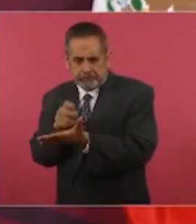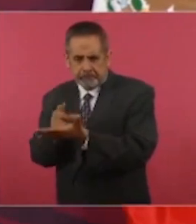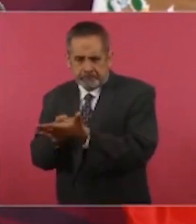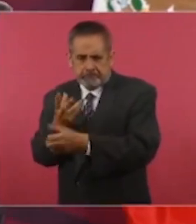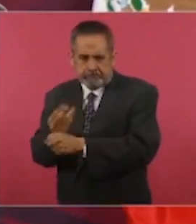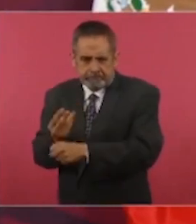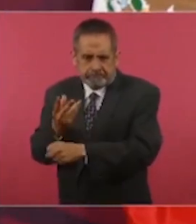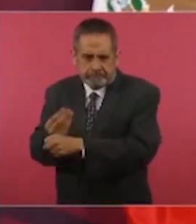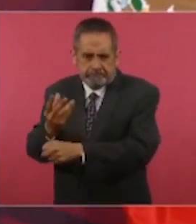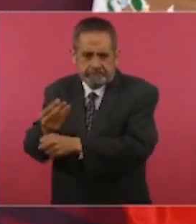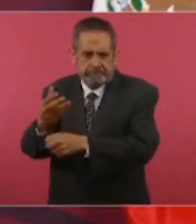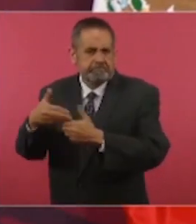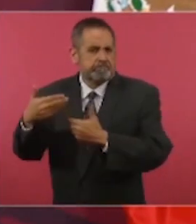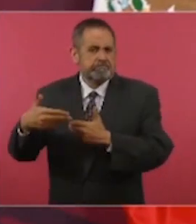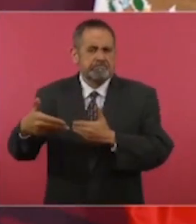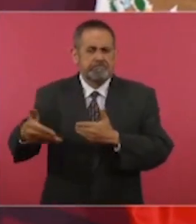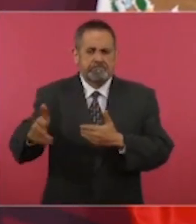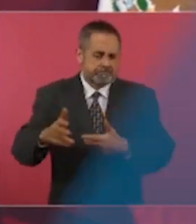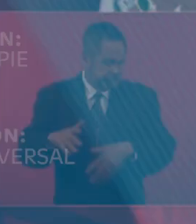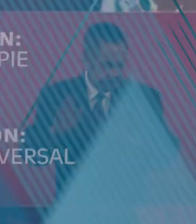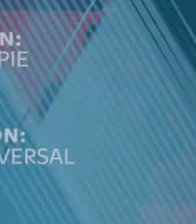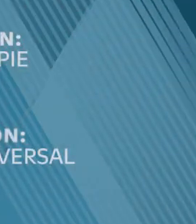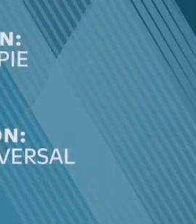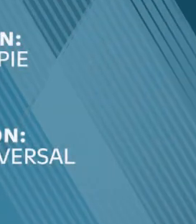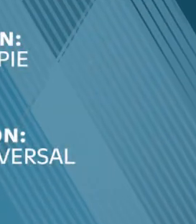Posteriores, ya con